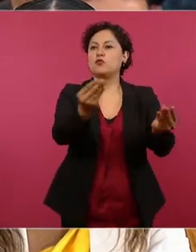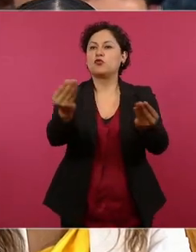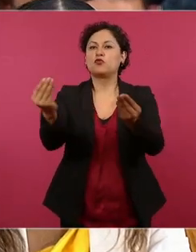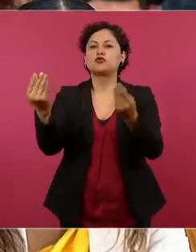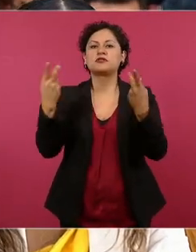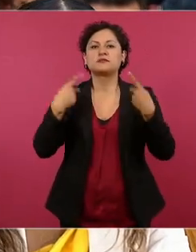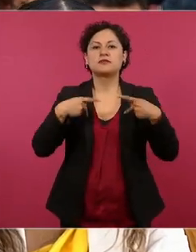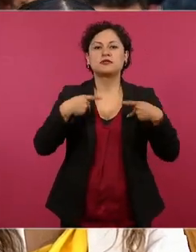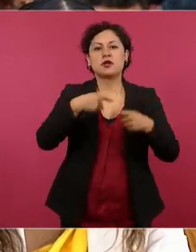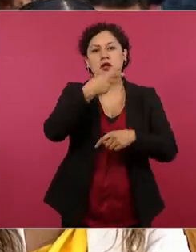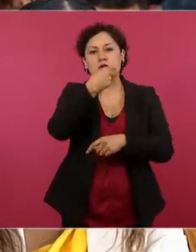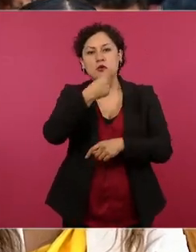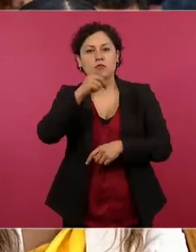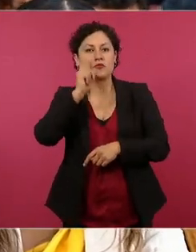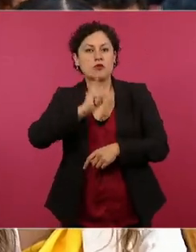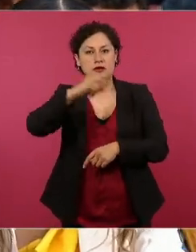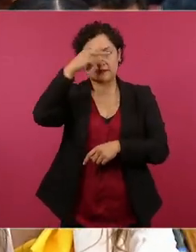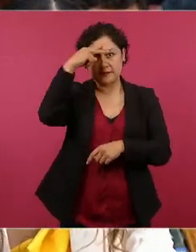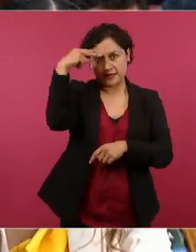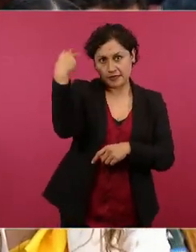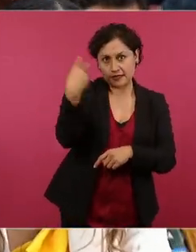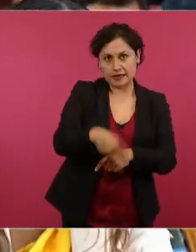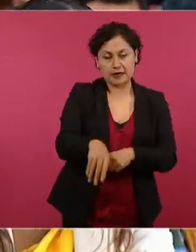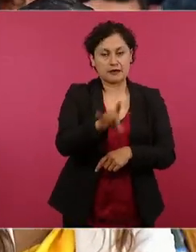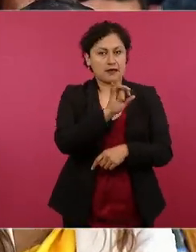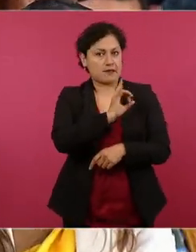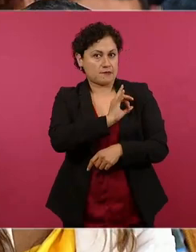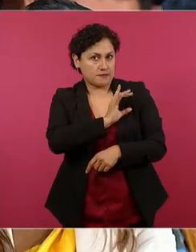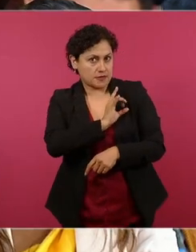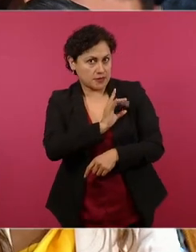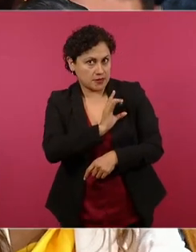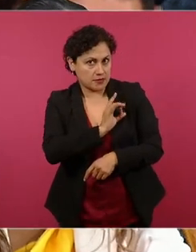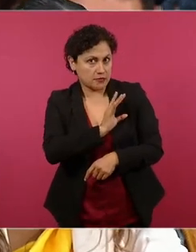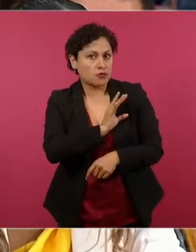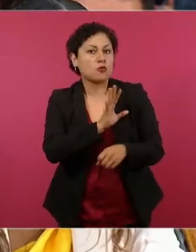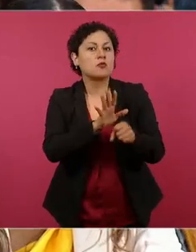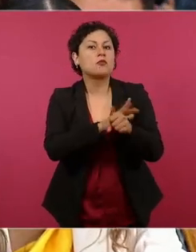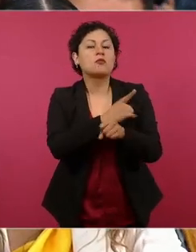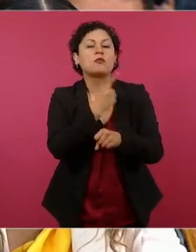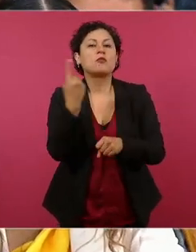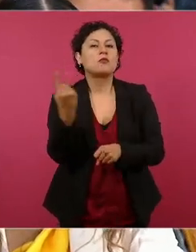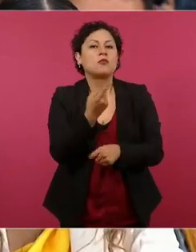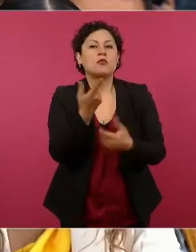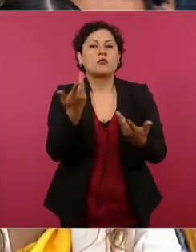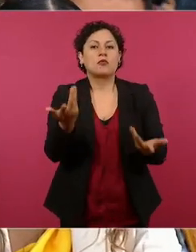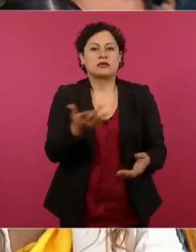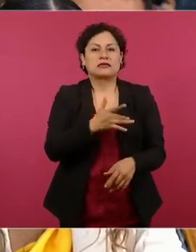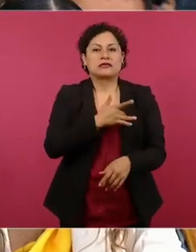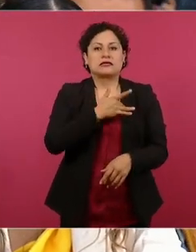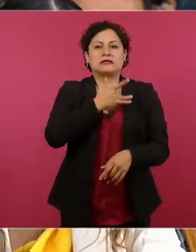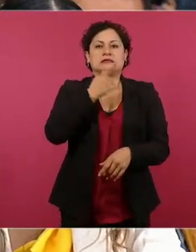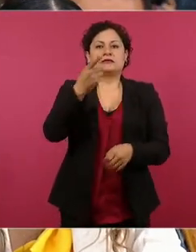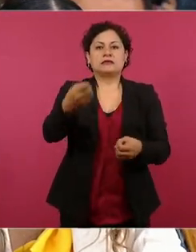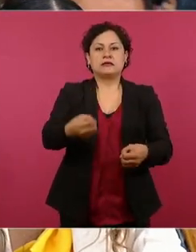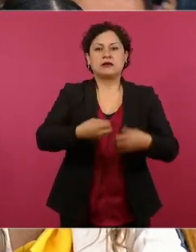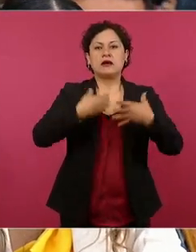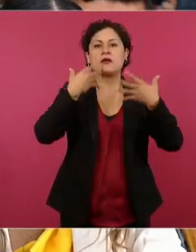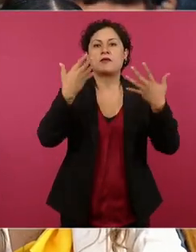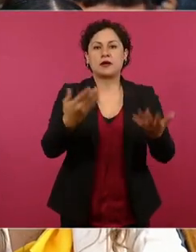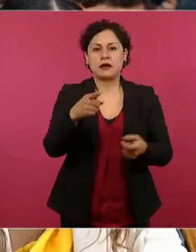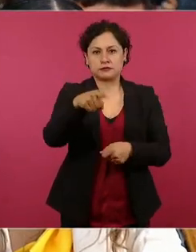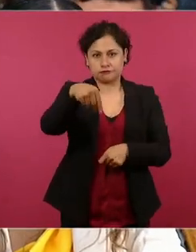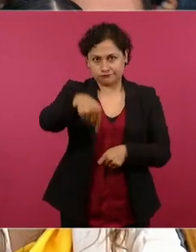miedo, pero por miedo al abandono, presidente, están viendo estas mañaneras que son históricas. En